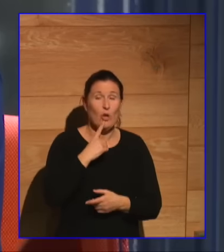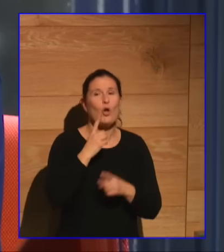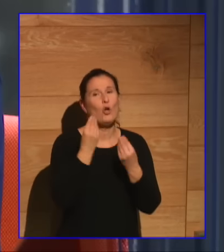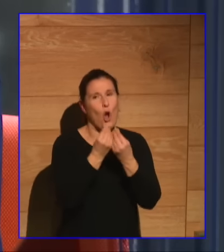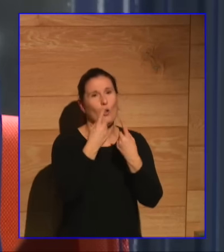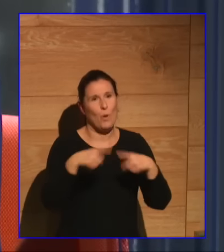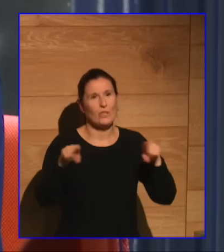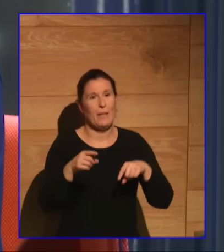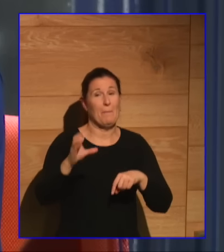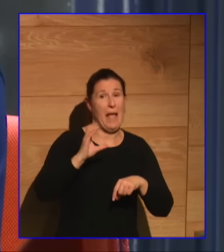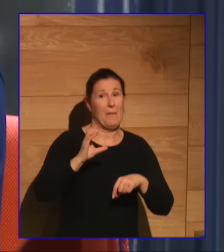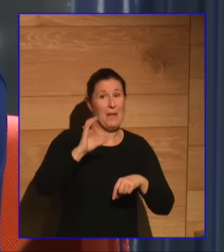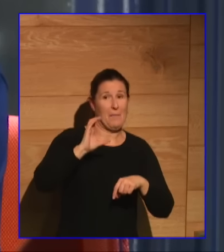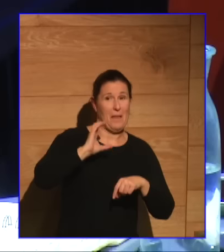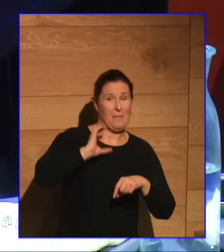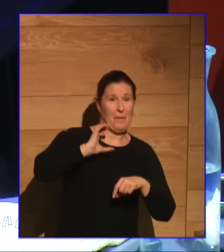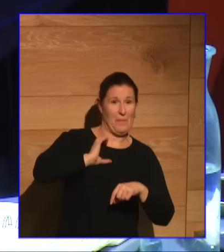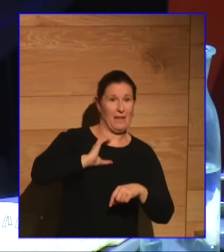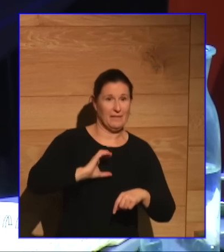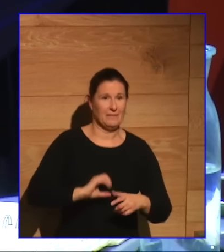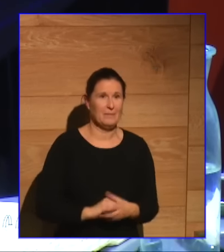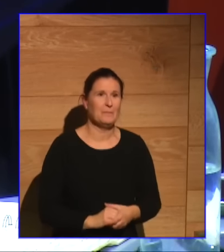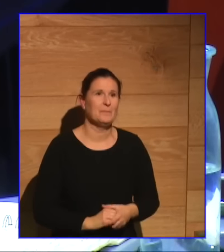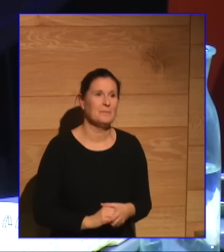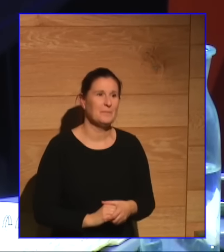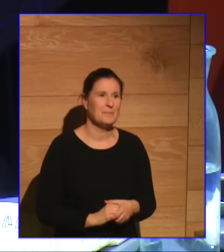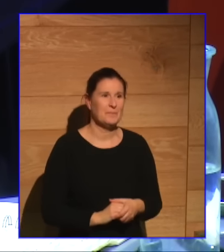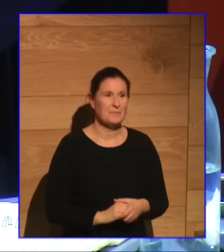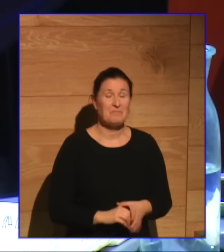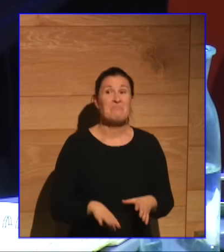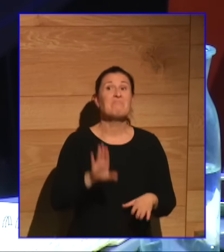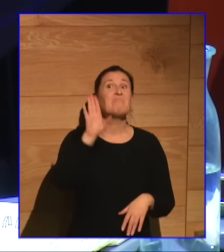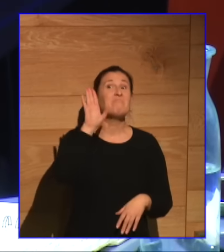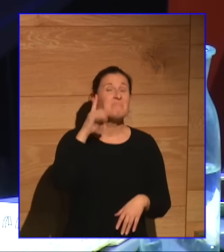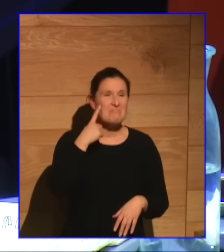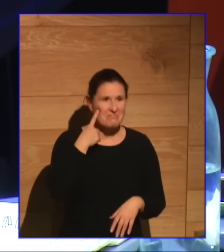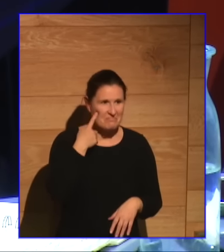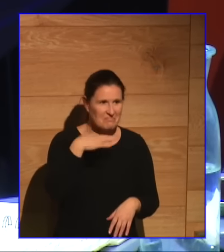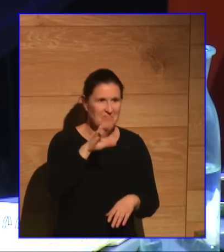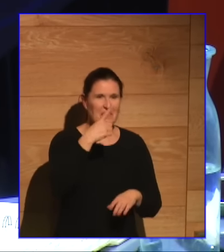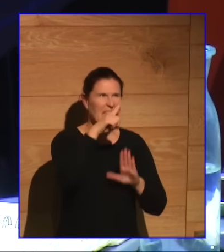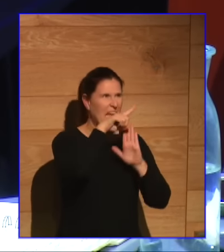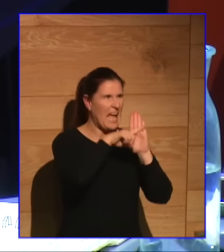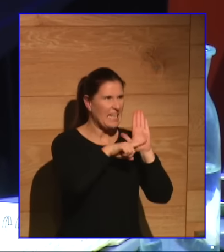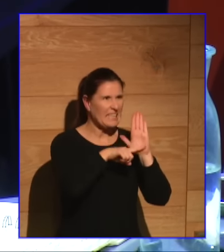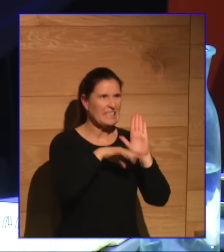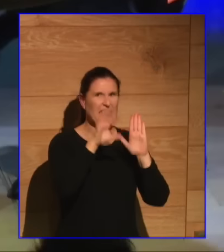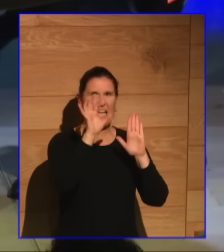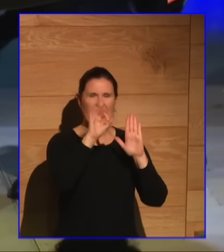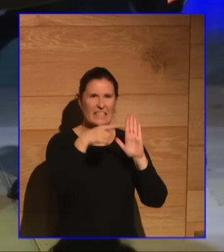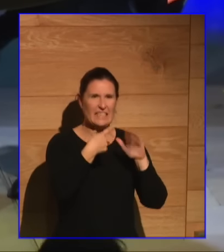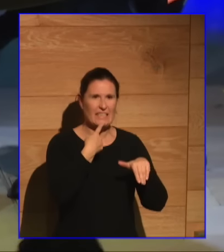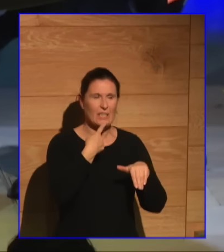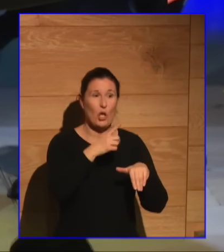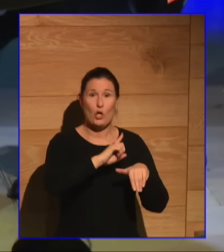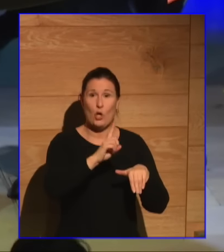pam, pam, pam, pam, pam, pam, pam, pam, pam. Madre mía, ojalá la lista de Schindler le dé otros 100 millones. No, porque